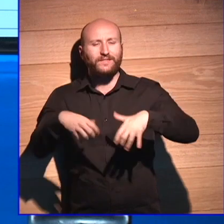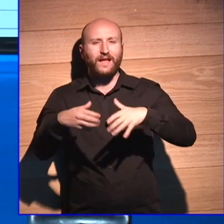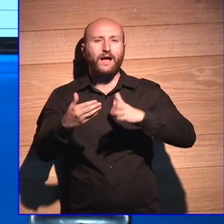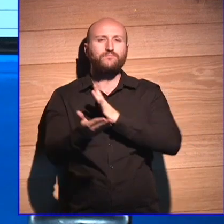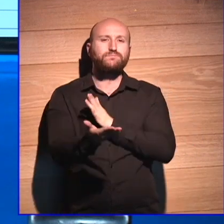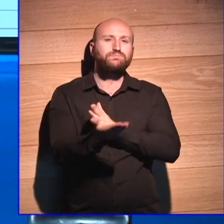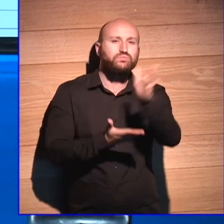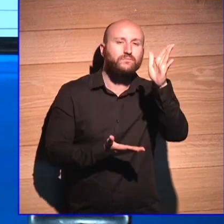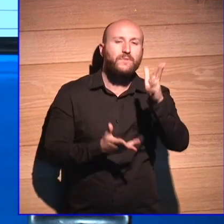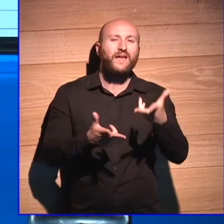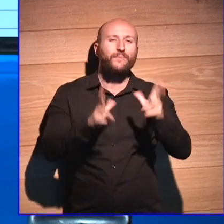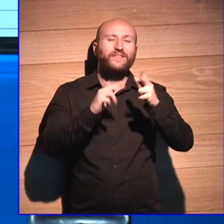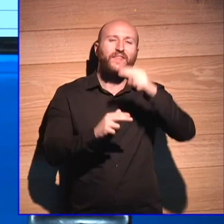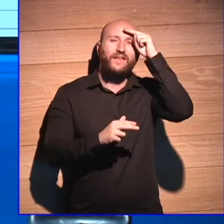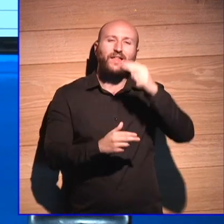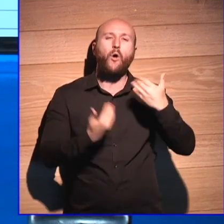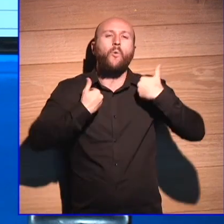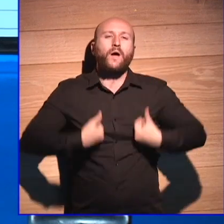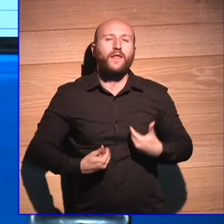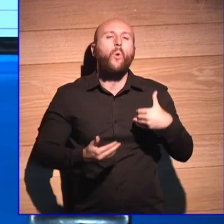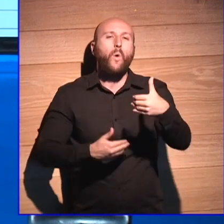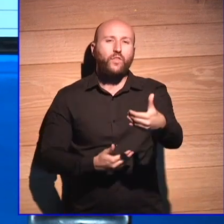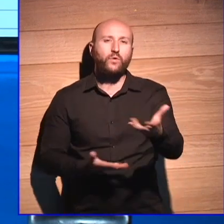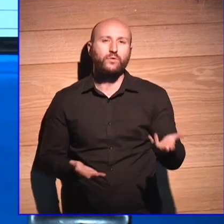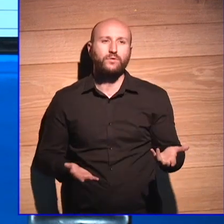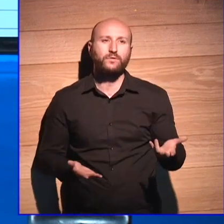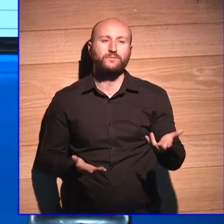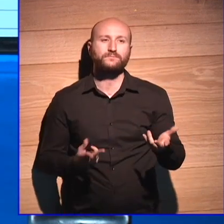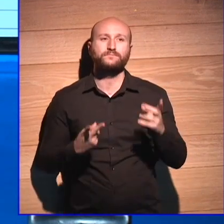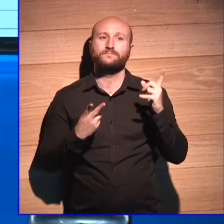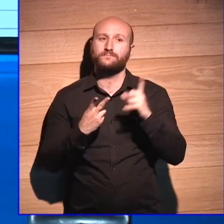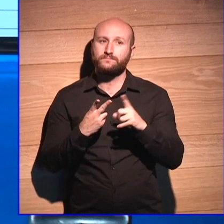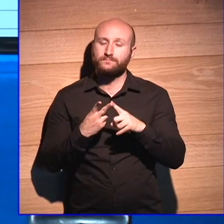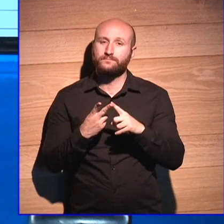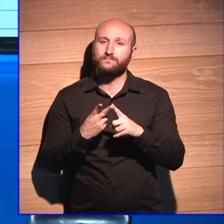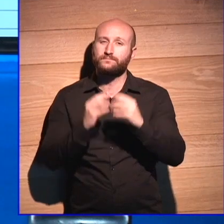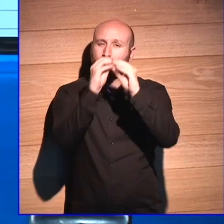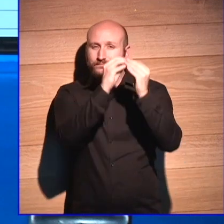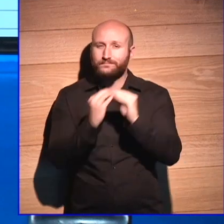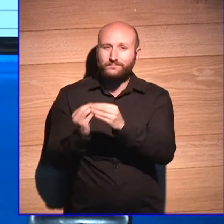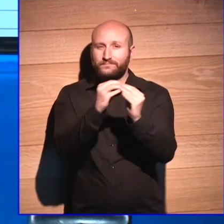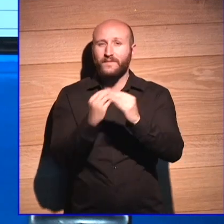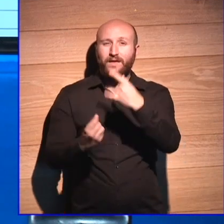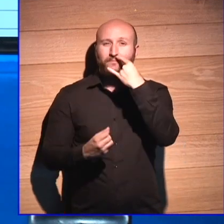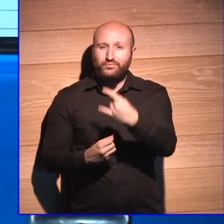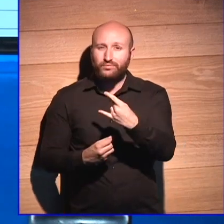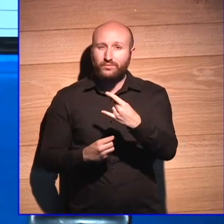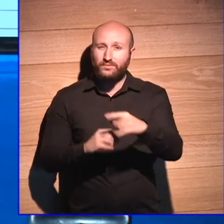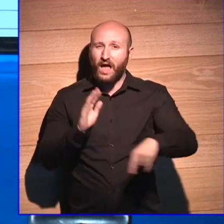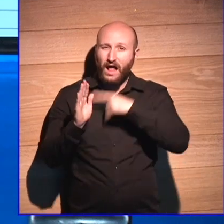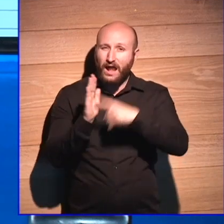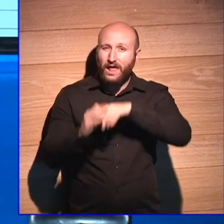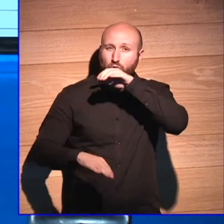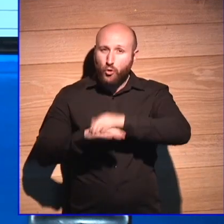con la libertad y dignidad humanas. ¿Es lícito diseñar dispositivos que creen adicción? Esto es lo que hemos estado viendo